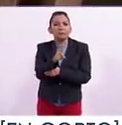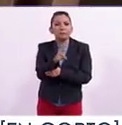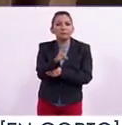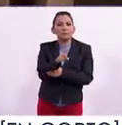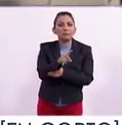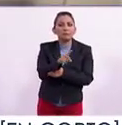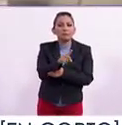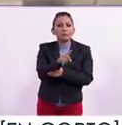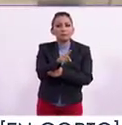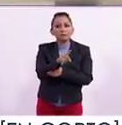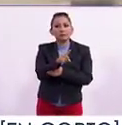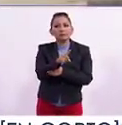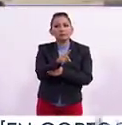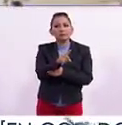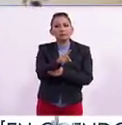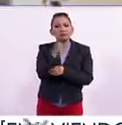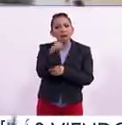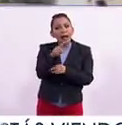hacer más